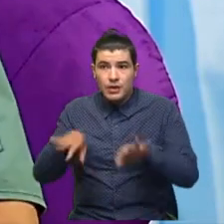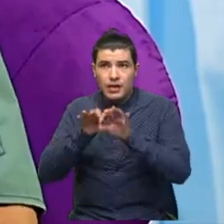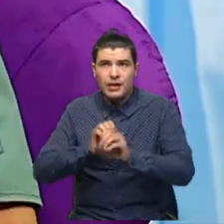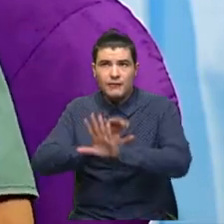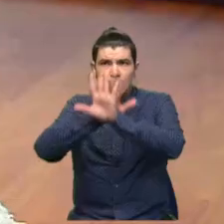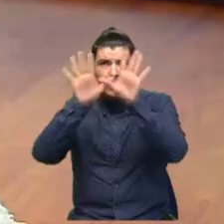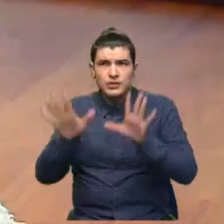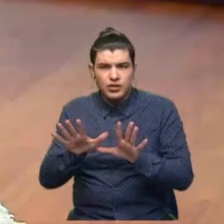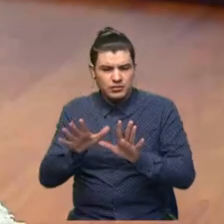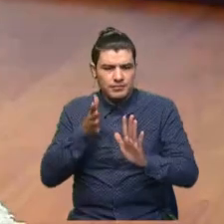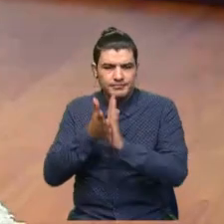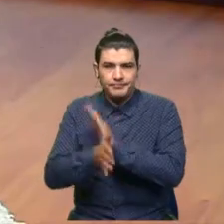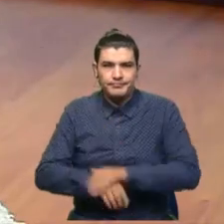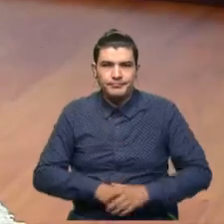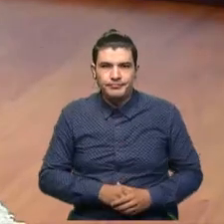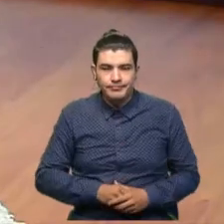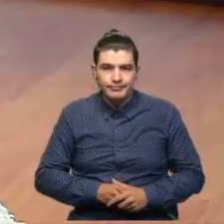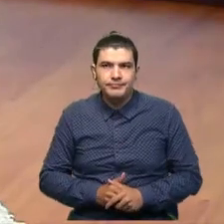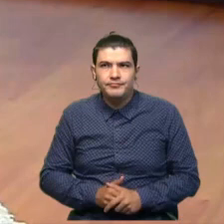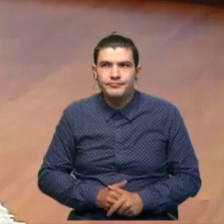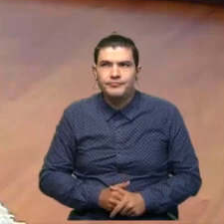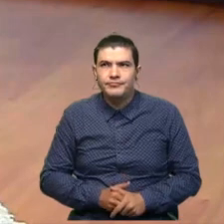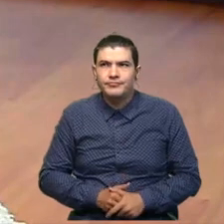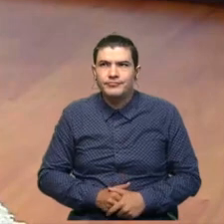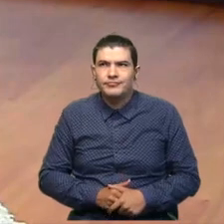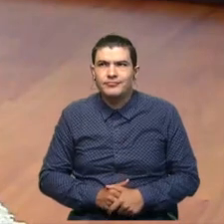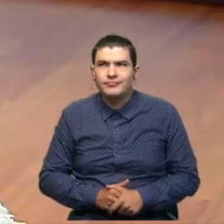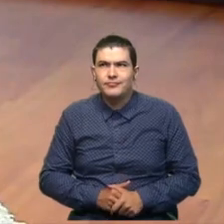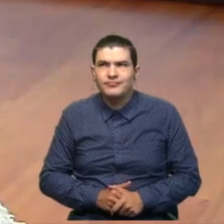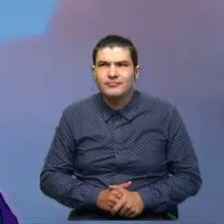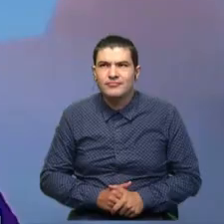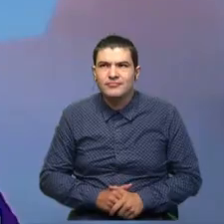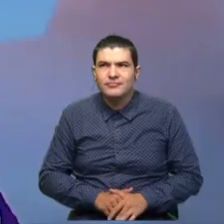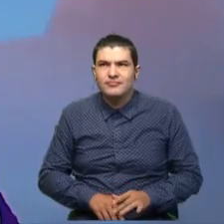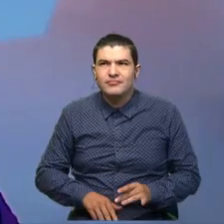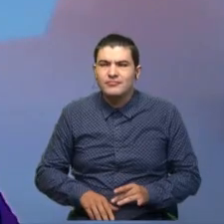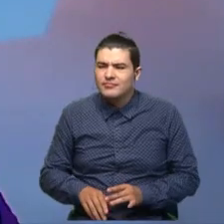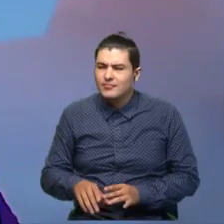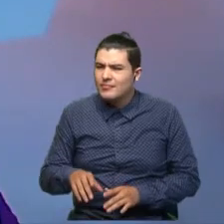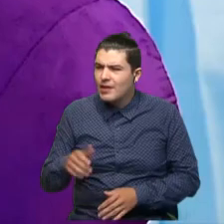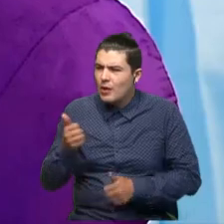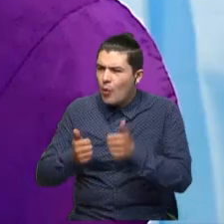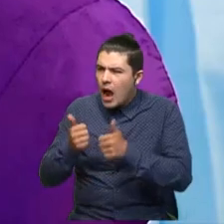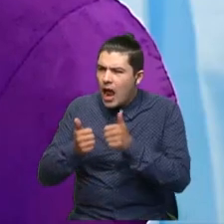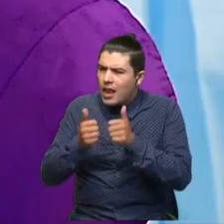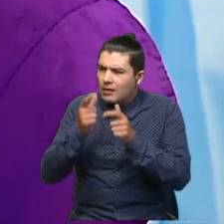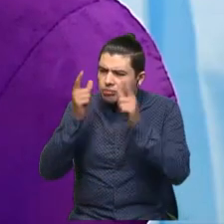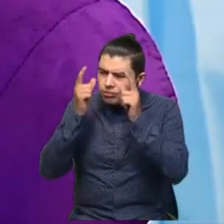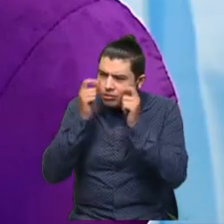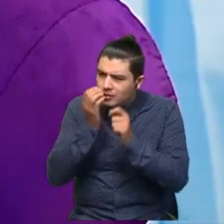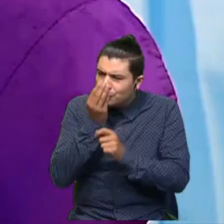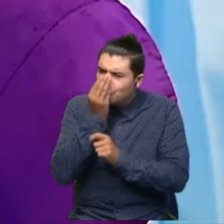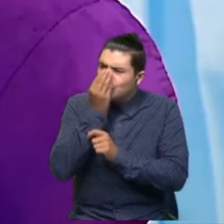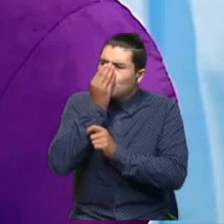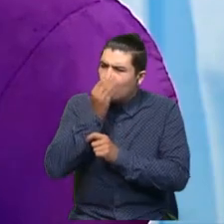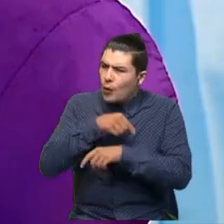¿no? Doctor, otra pregunta. ¿Qué tipo de sedaciones se pueden usar de pronto en ese paciente? ¿Es verdad que en algunos casos requieren de pronto